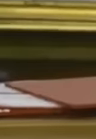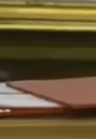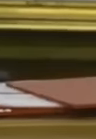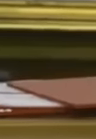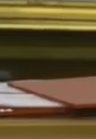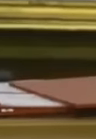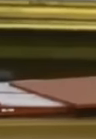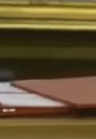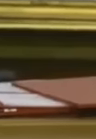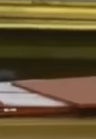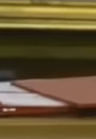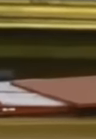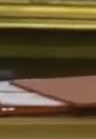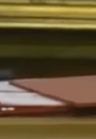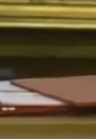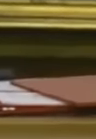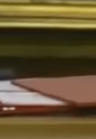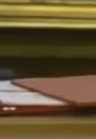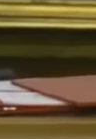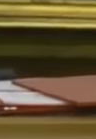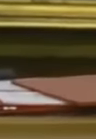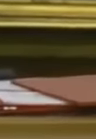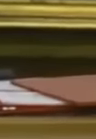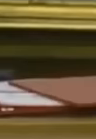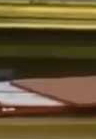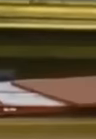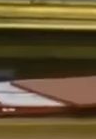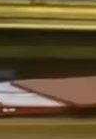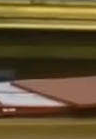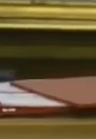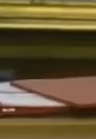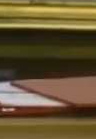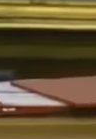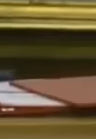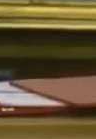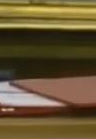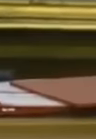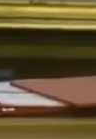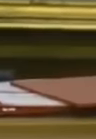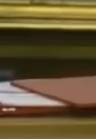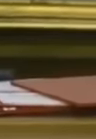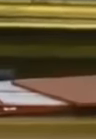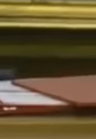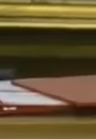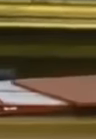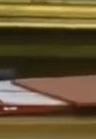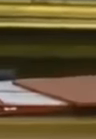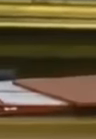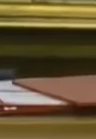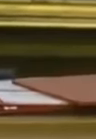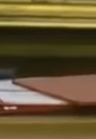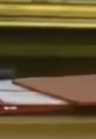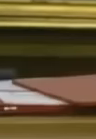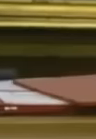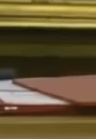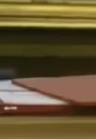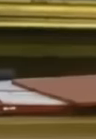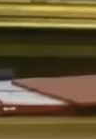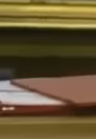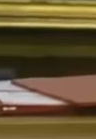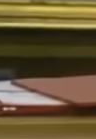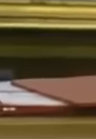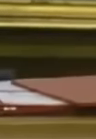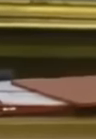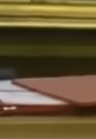Se cierra. En consideración, las honorables diputadas y los honorables diputados que tengan a favor de aprobar el